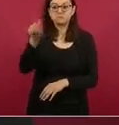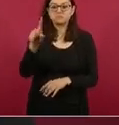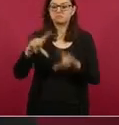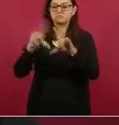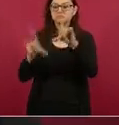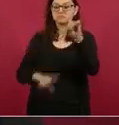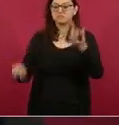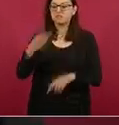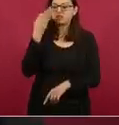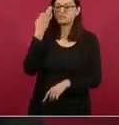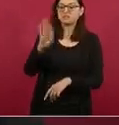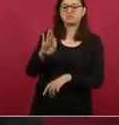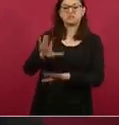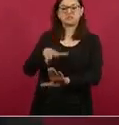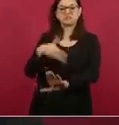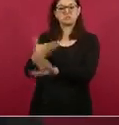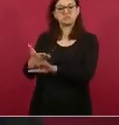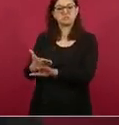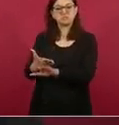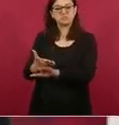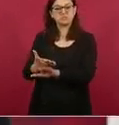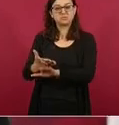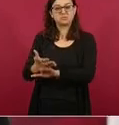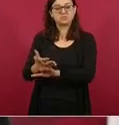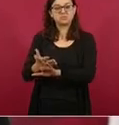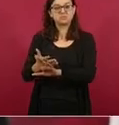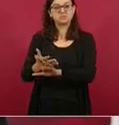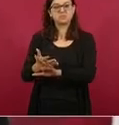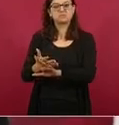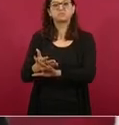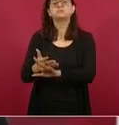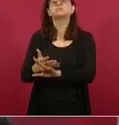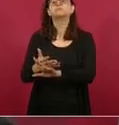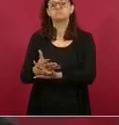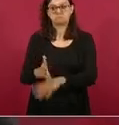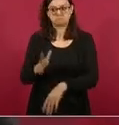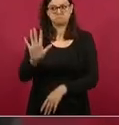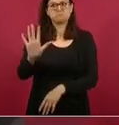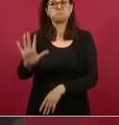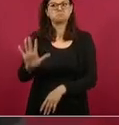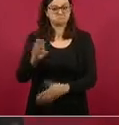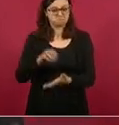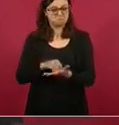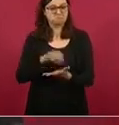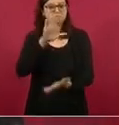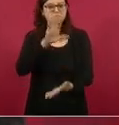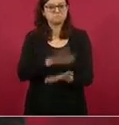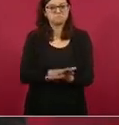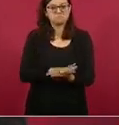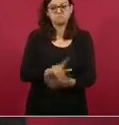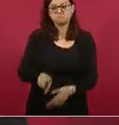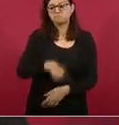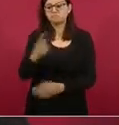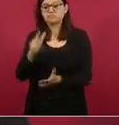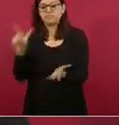de la reforma a la ley minera, que no necesita de